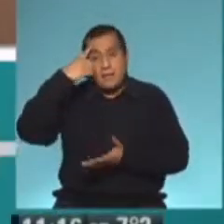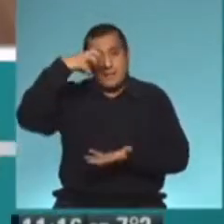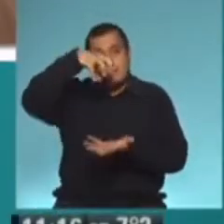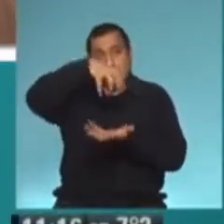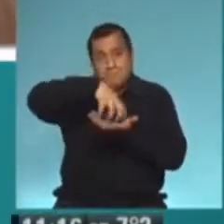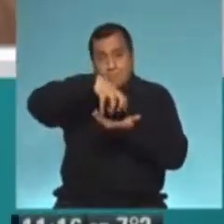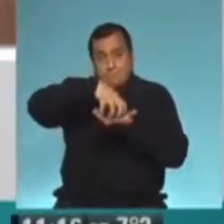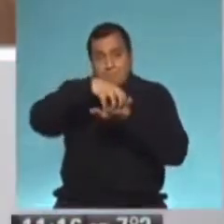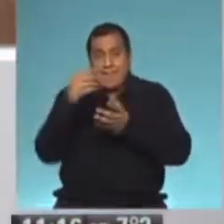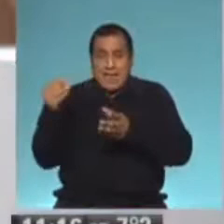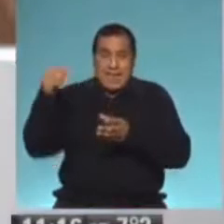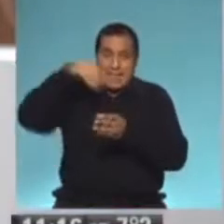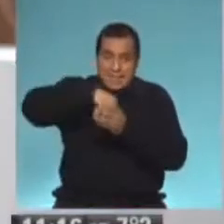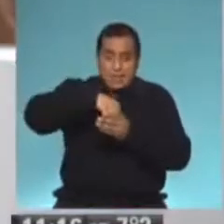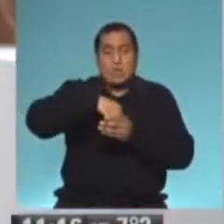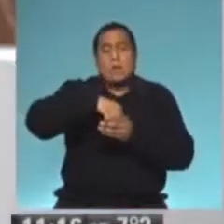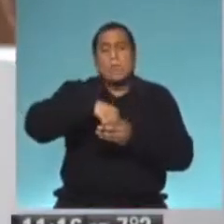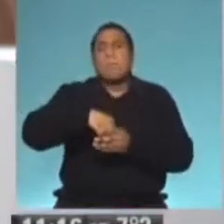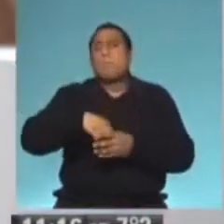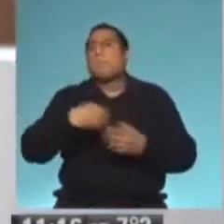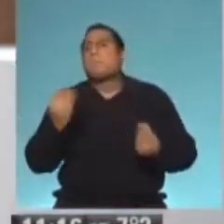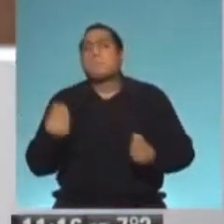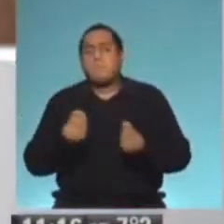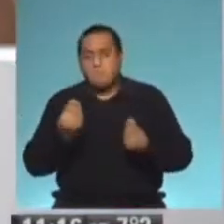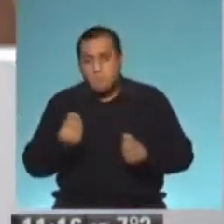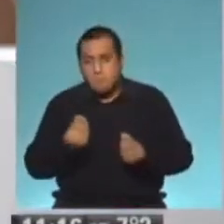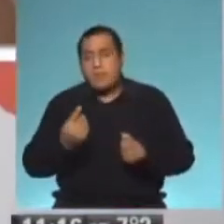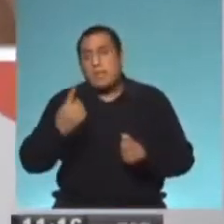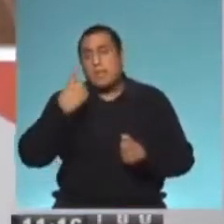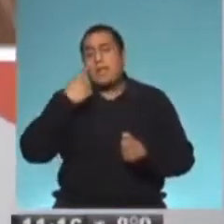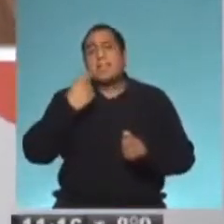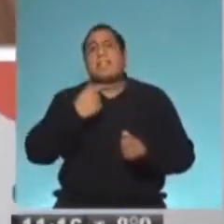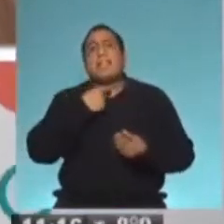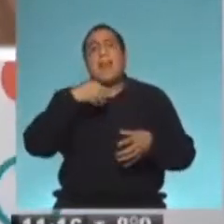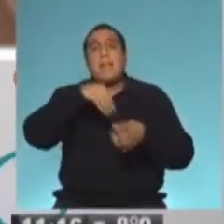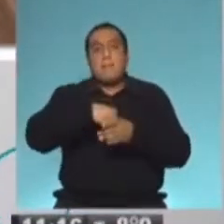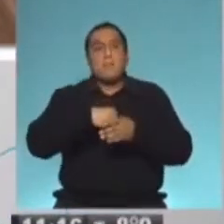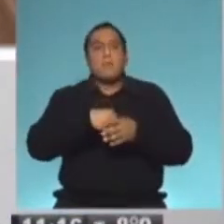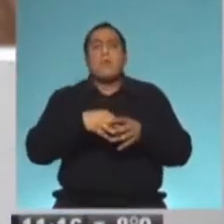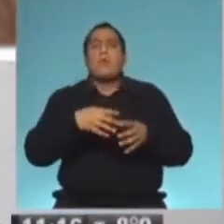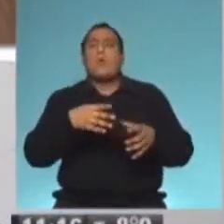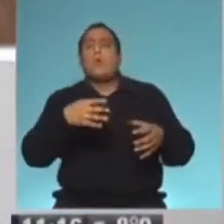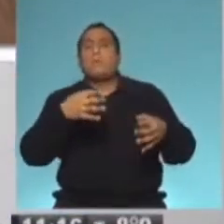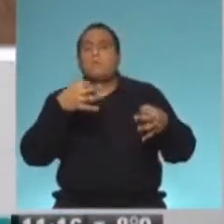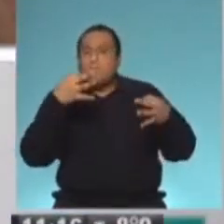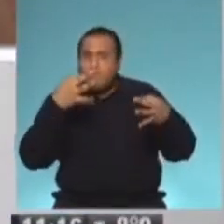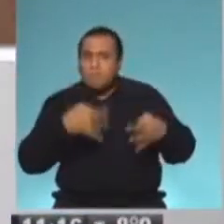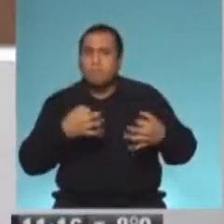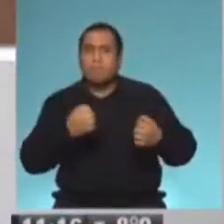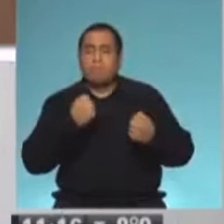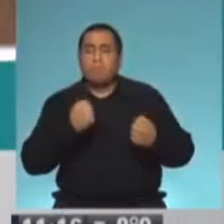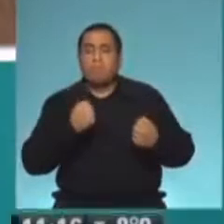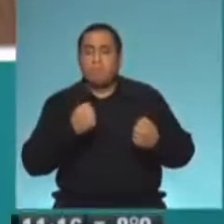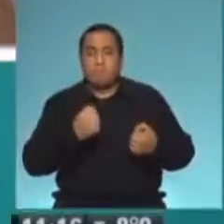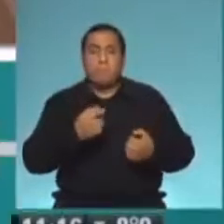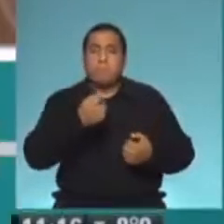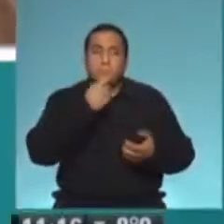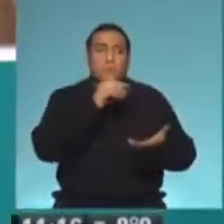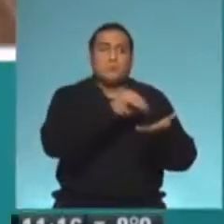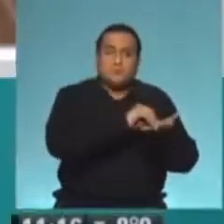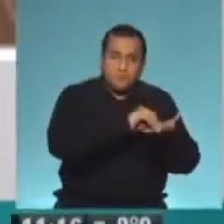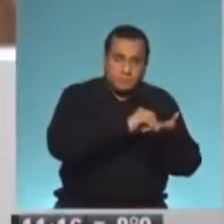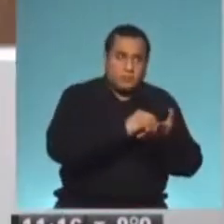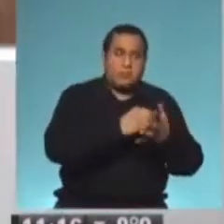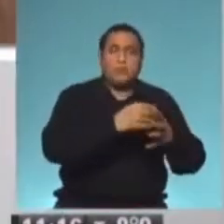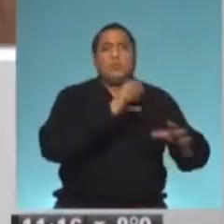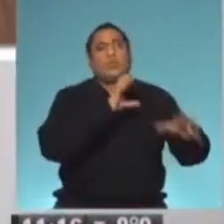o reciente dirección de redes de fortalecimiento interno, es decir, se crearon dispositivos tales como oficina de comunicación